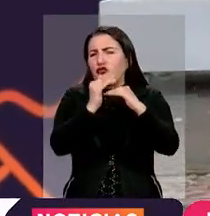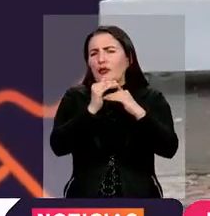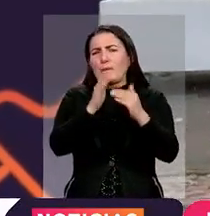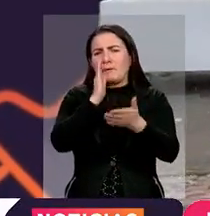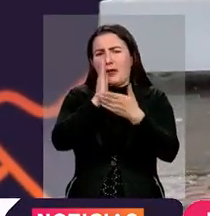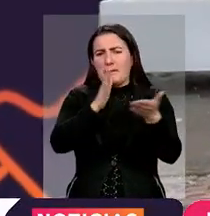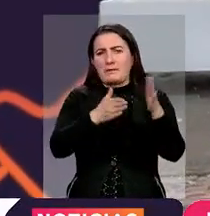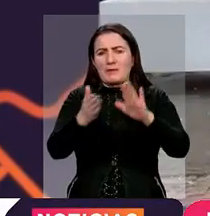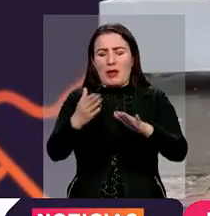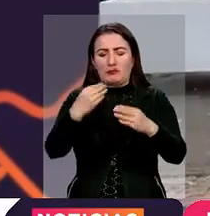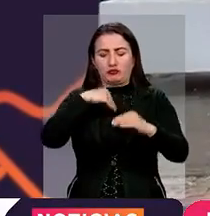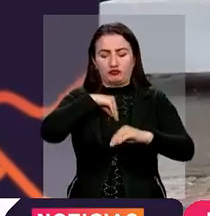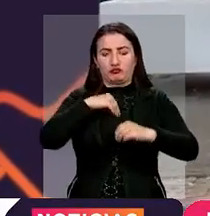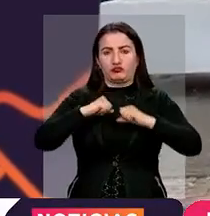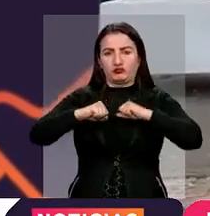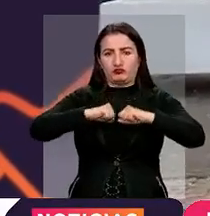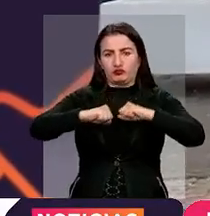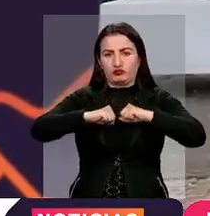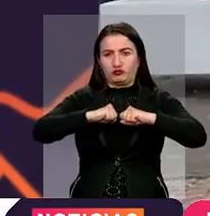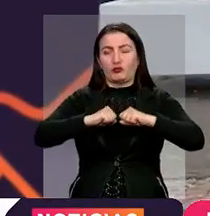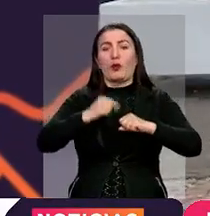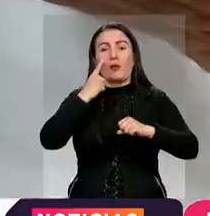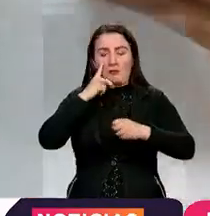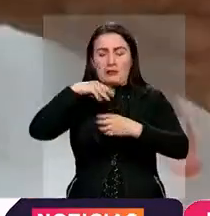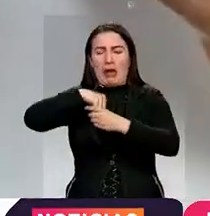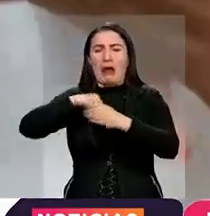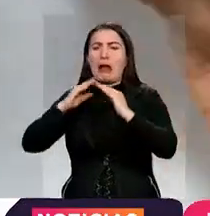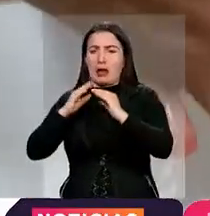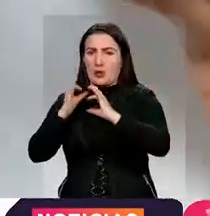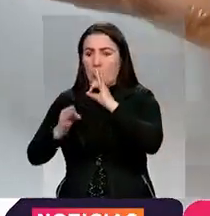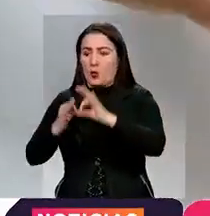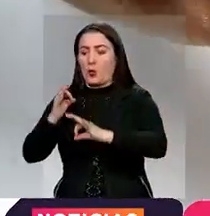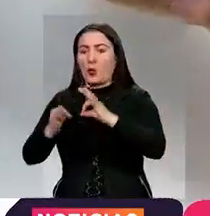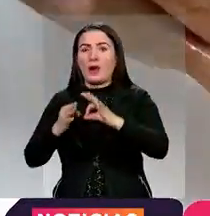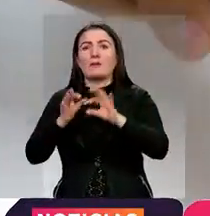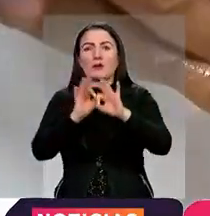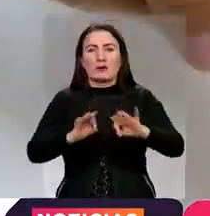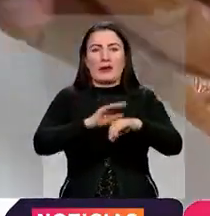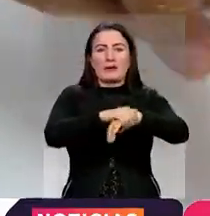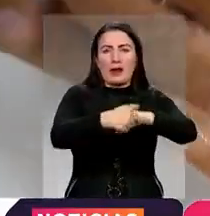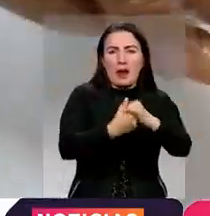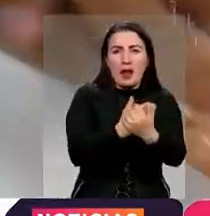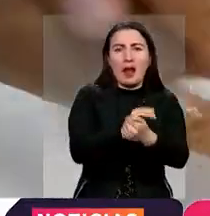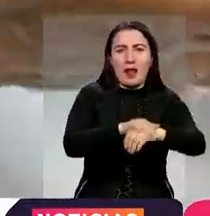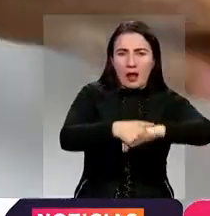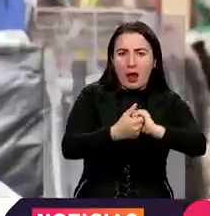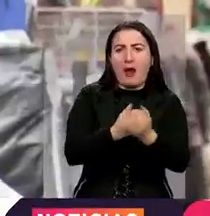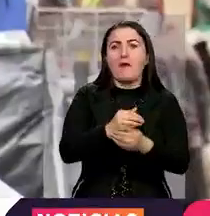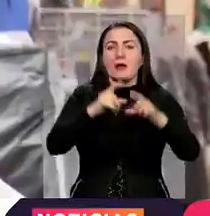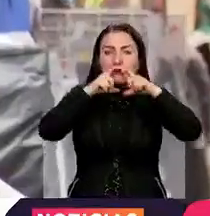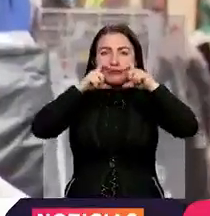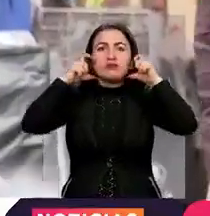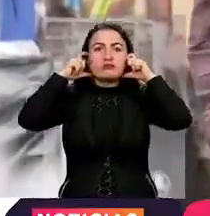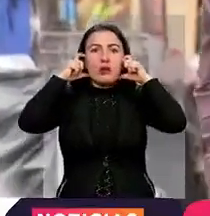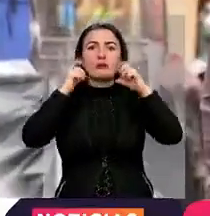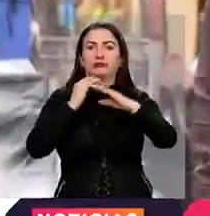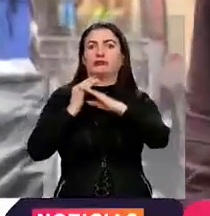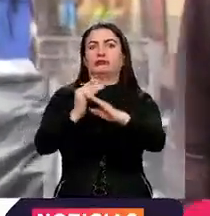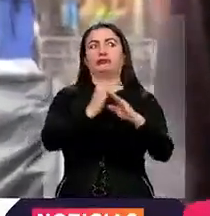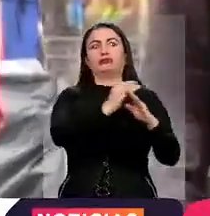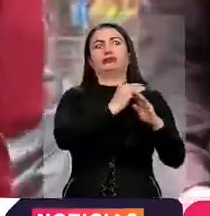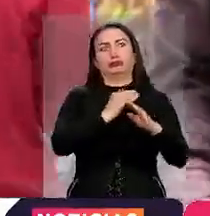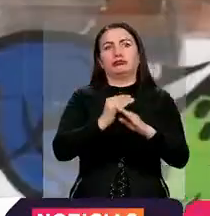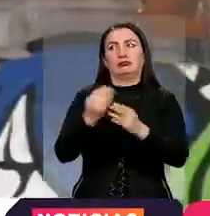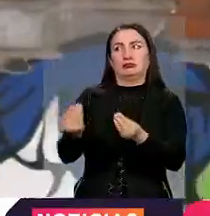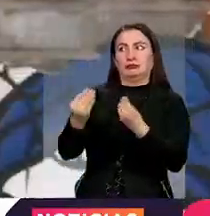es autocontenida, eso significa que se maneja en casa. Medidas higiénicas como el lavado de manos e incluso el tapabocas pueden ayudar a reducir